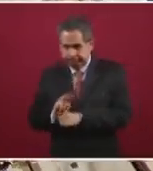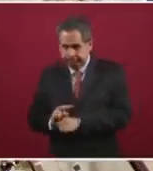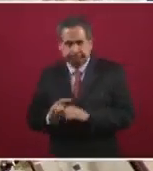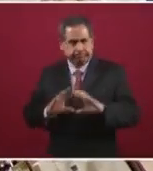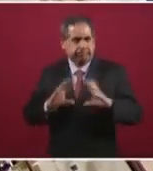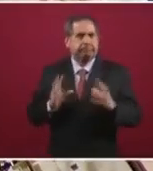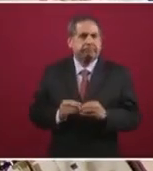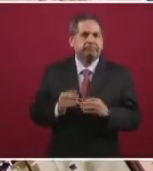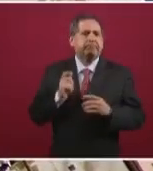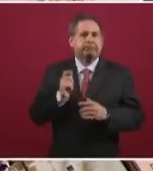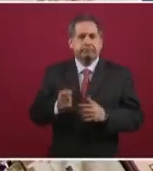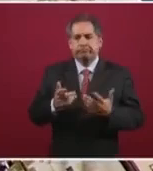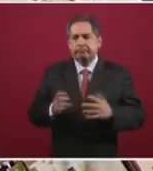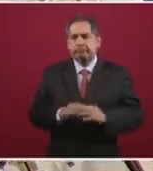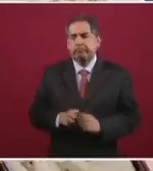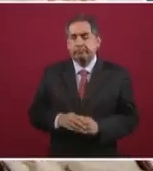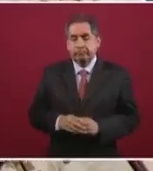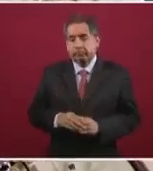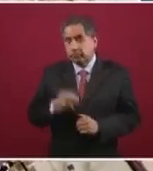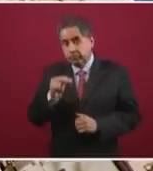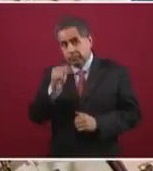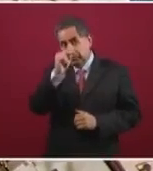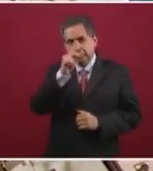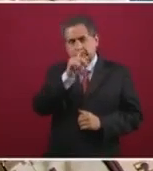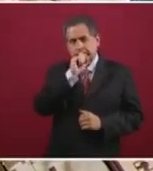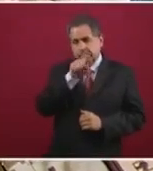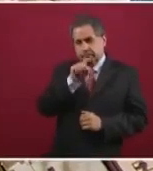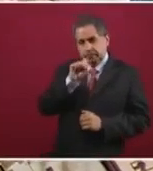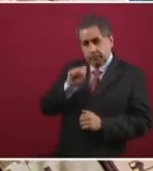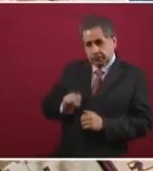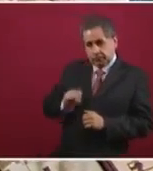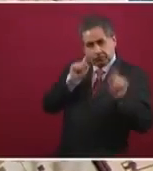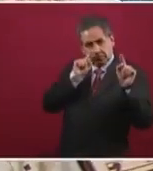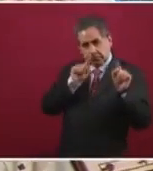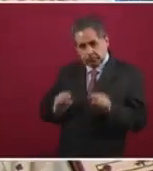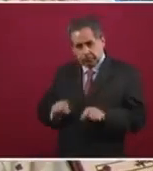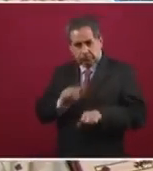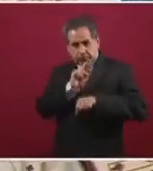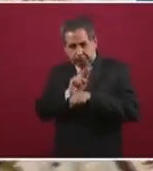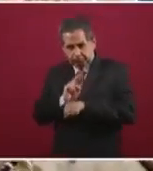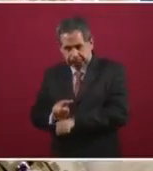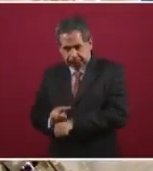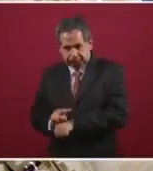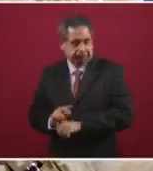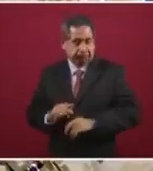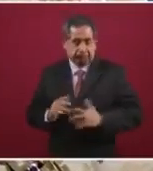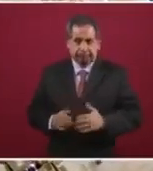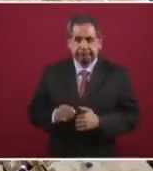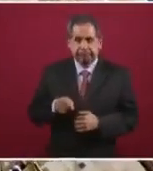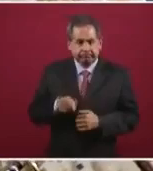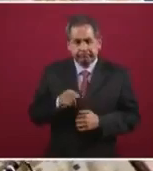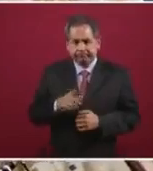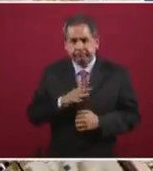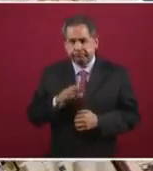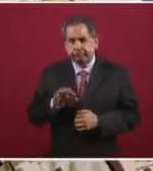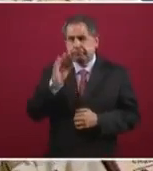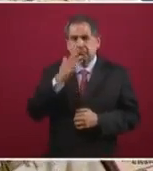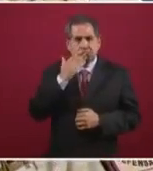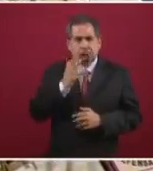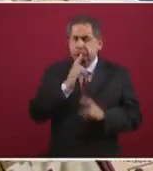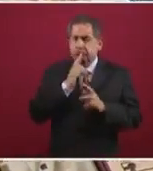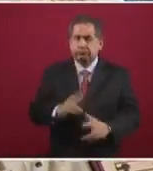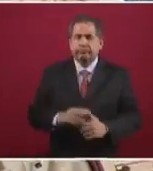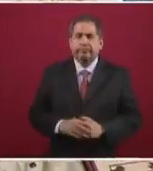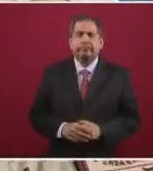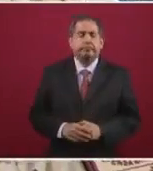más lo que vaya hacia el norte, sino también hacia nuestro país, y se han dado excelentes